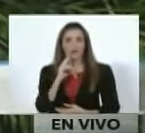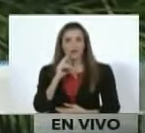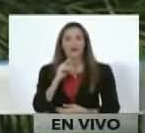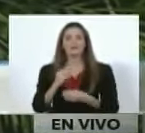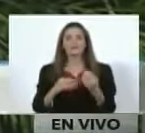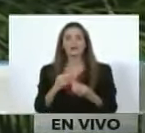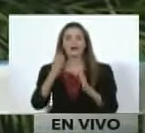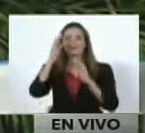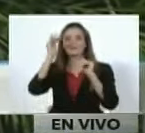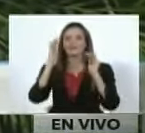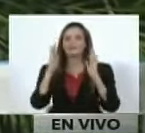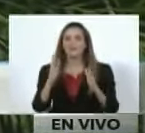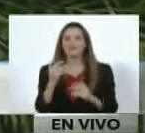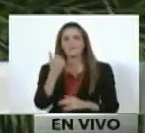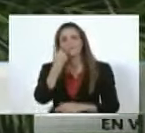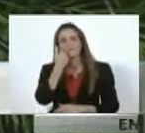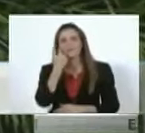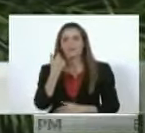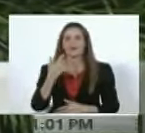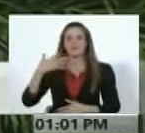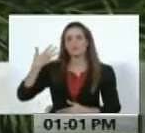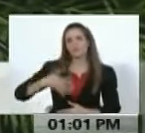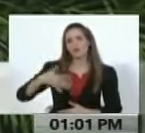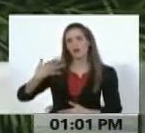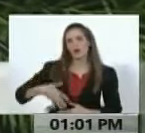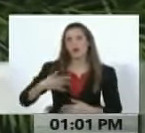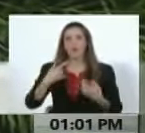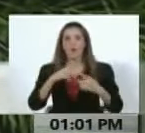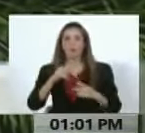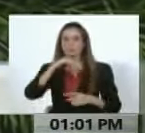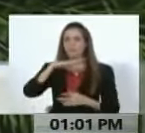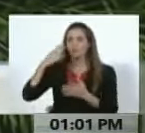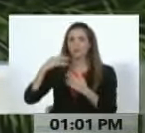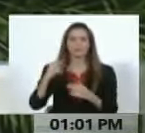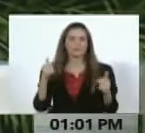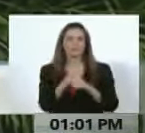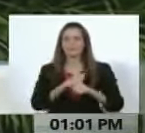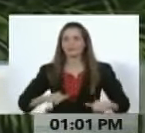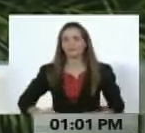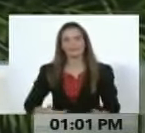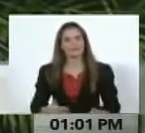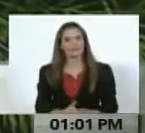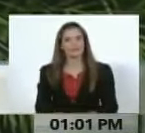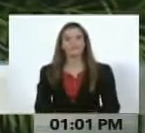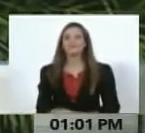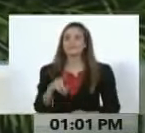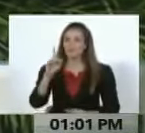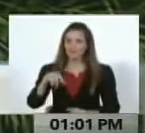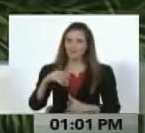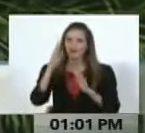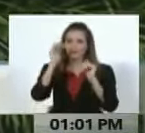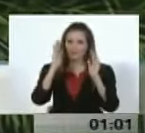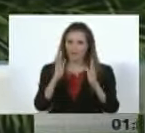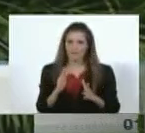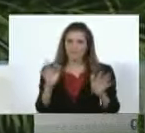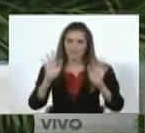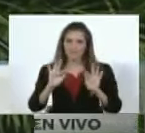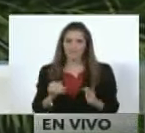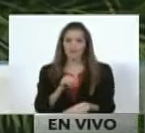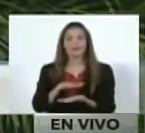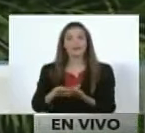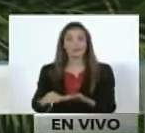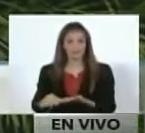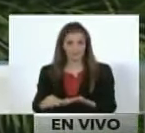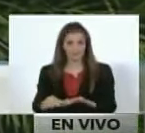darle cobertura a esas enfermedades de alto costo que en otras épocas era imposible también atender de una forma